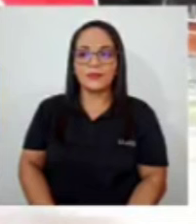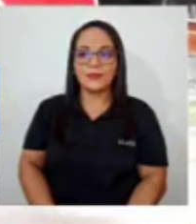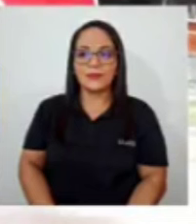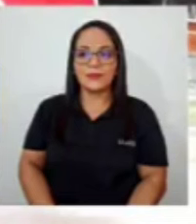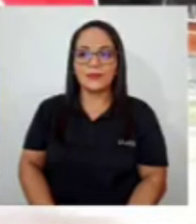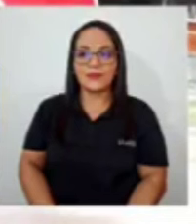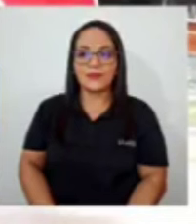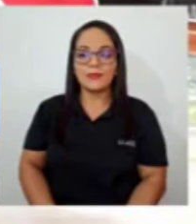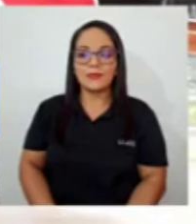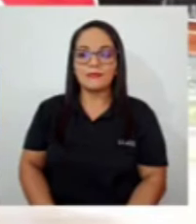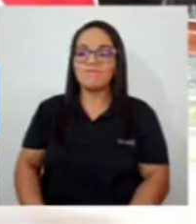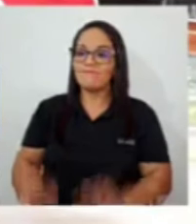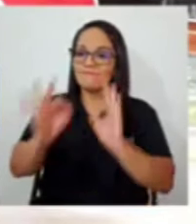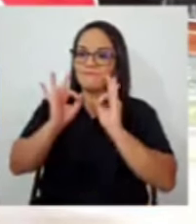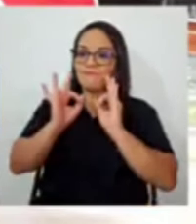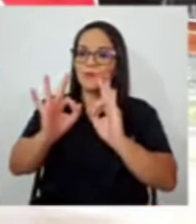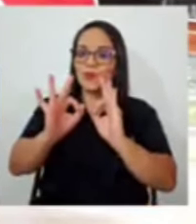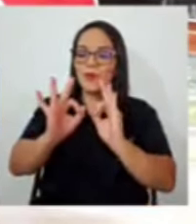Muy bien.